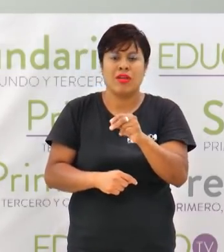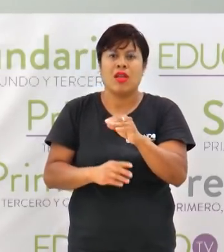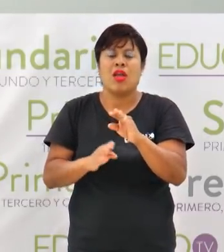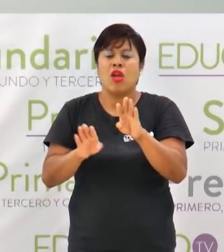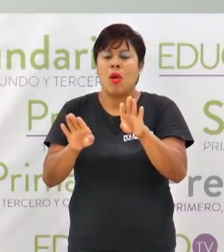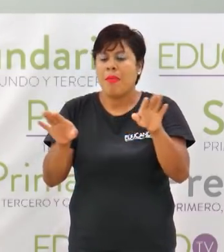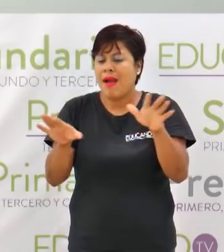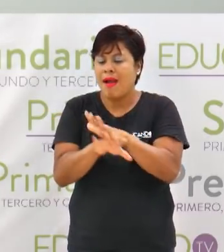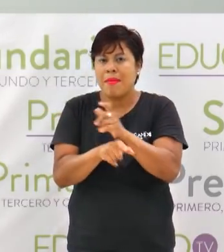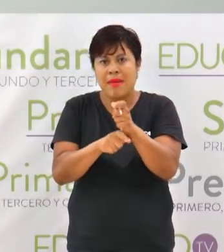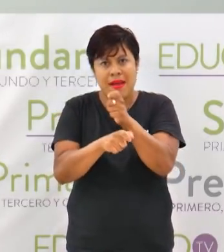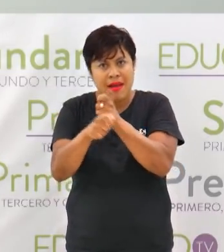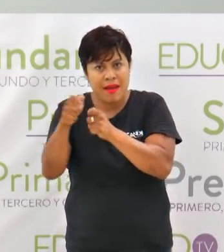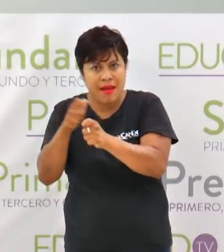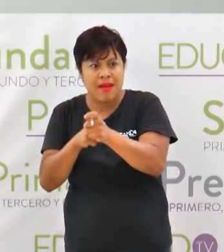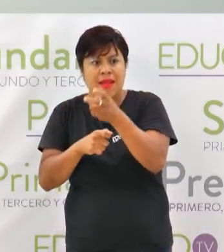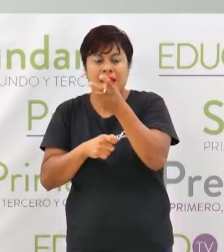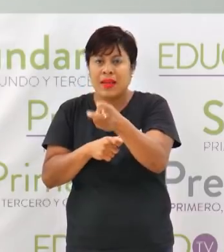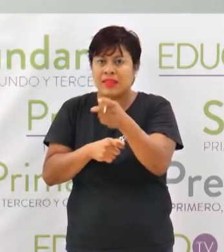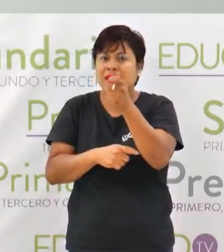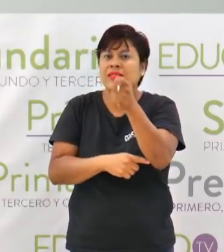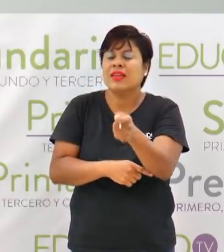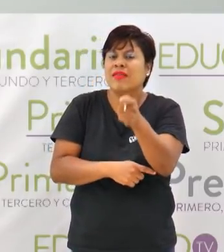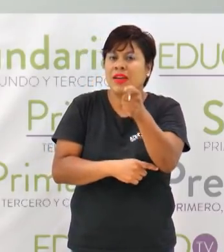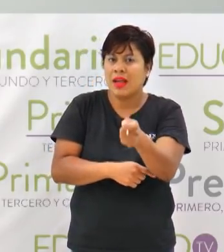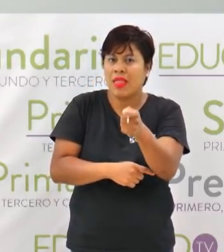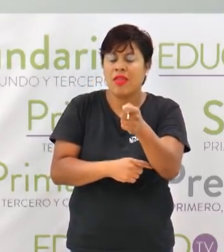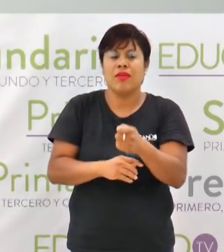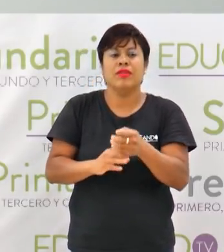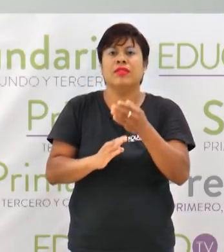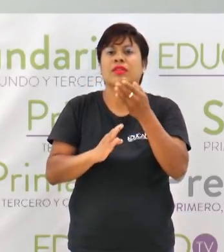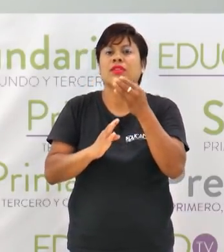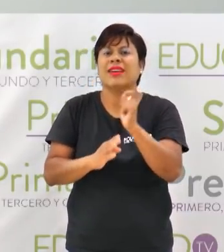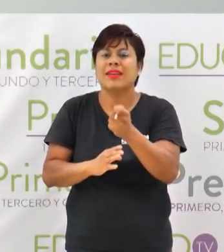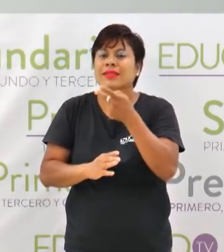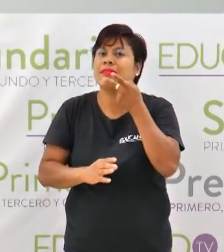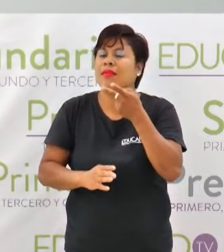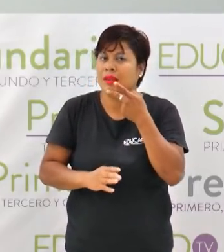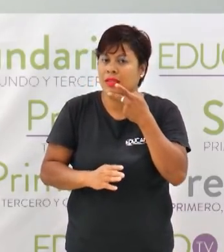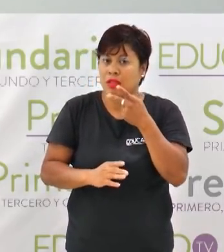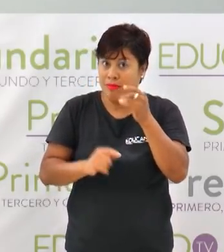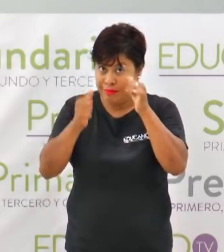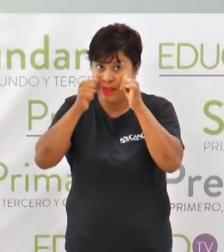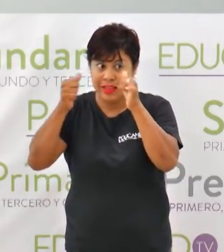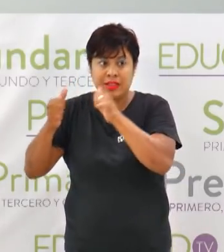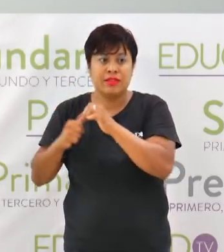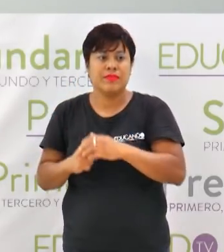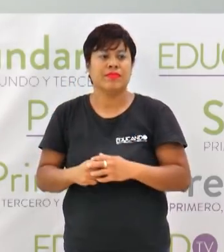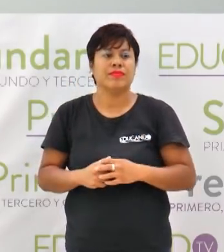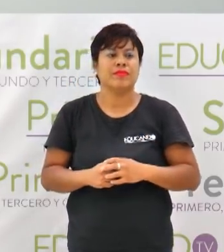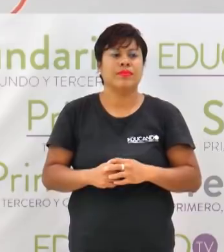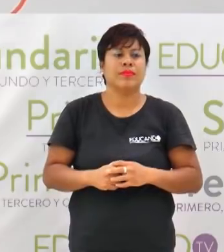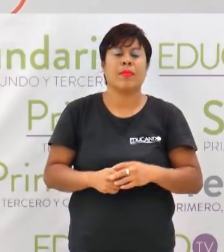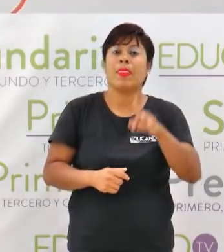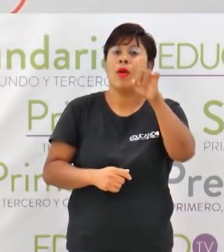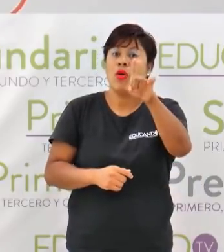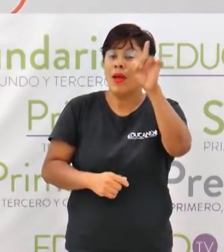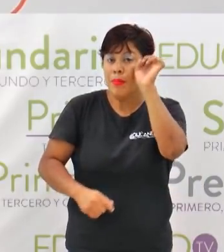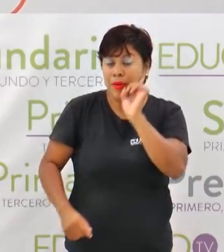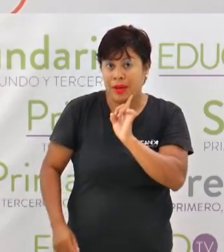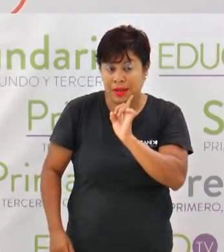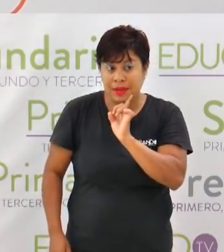a modificar o alterar el significado de lo que se está hablando. Mucha atención.